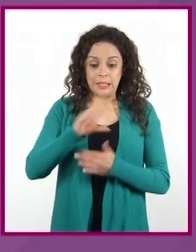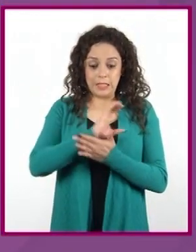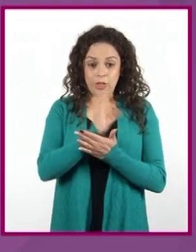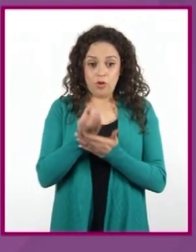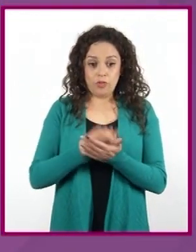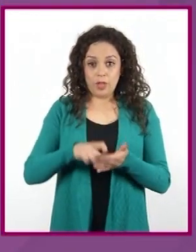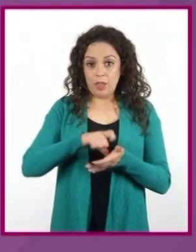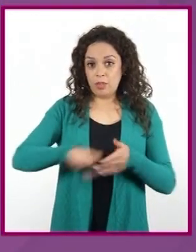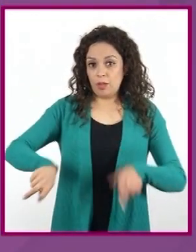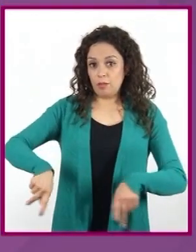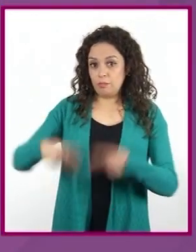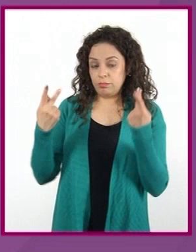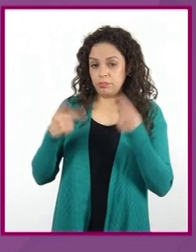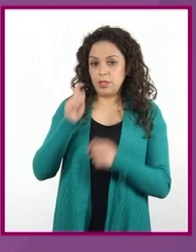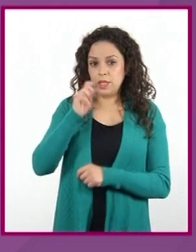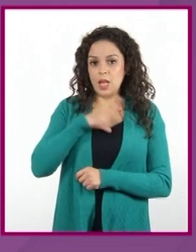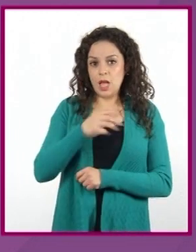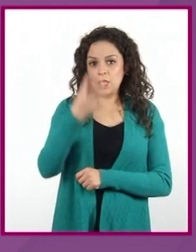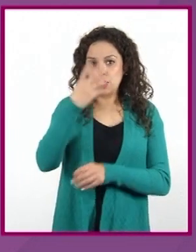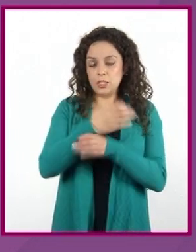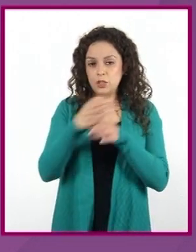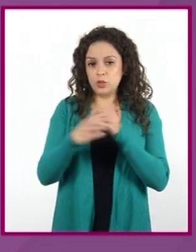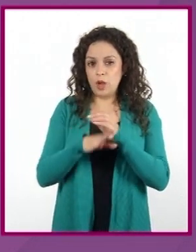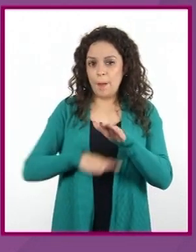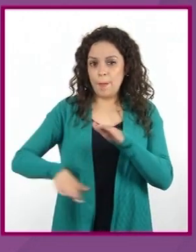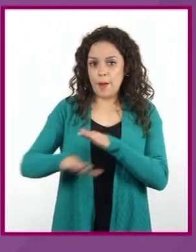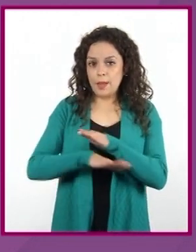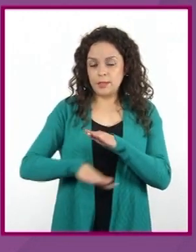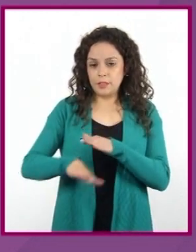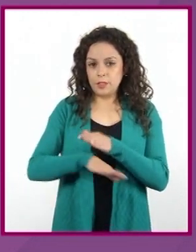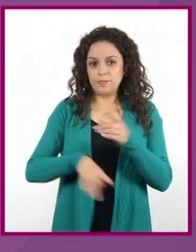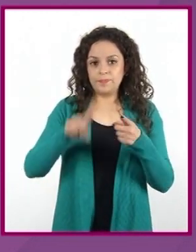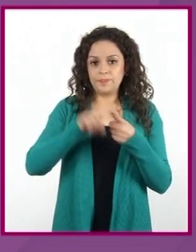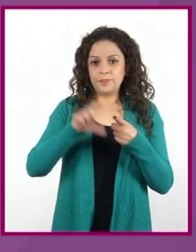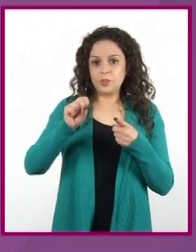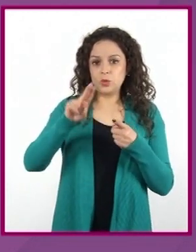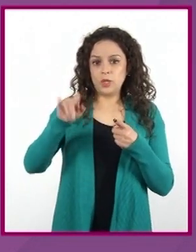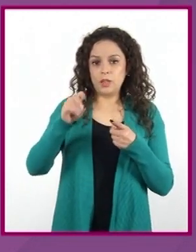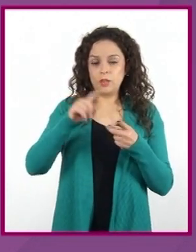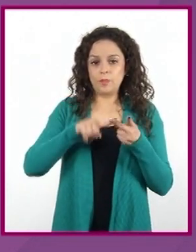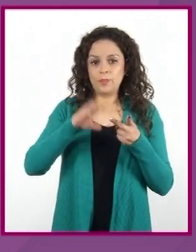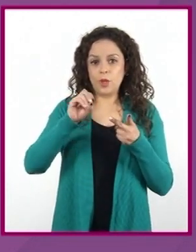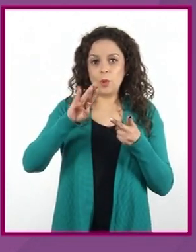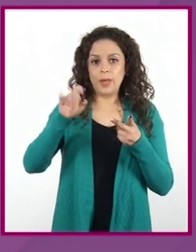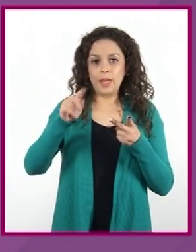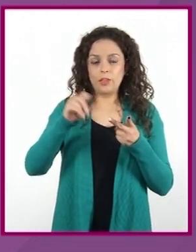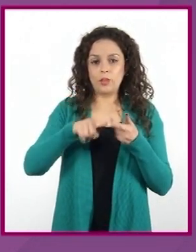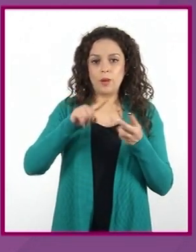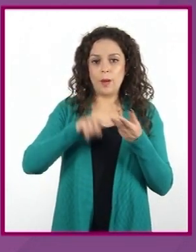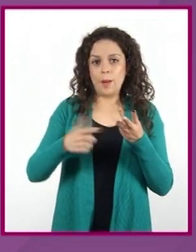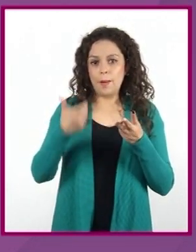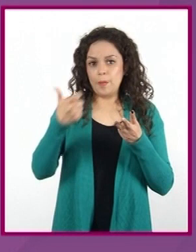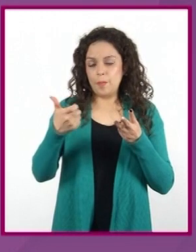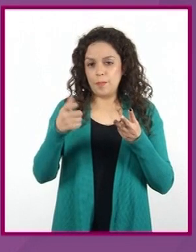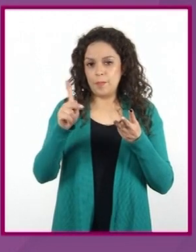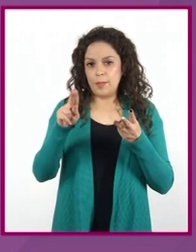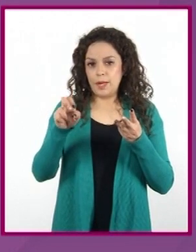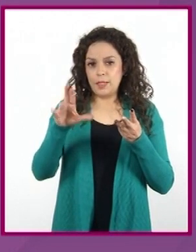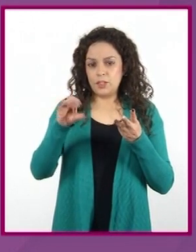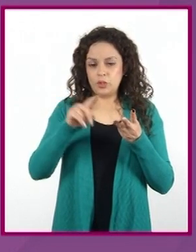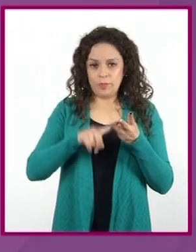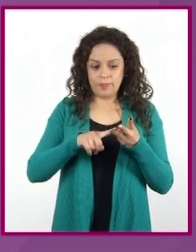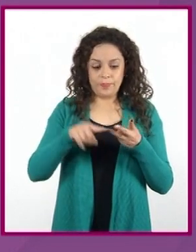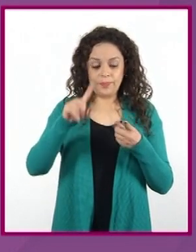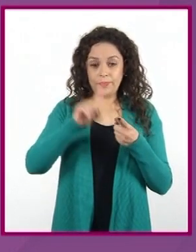compraventa refiere una estructura de tres elementos básicos: sujeto, objeto y precio. El sujeto